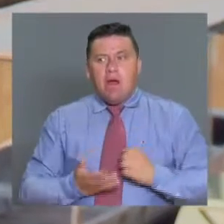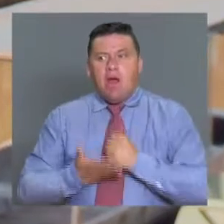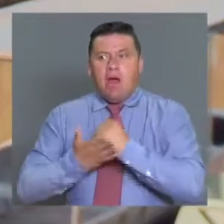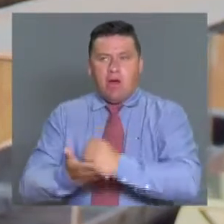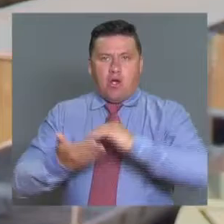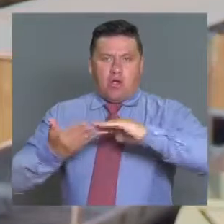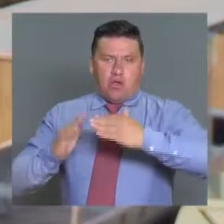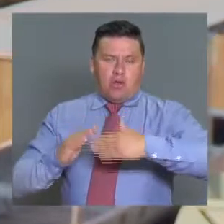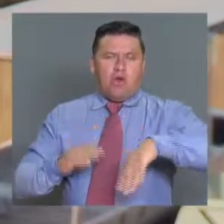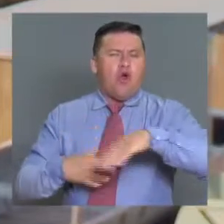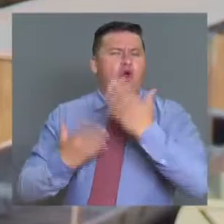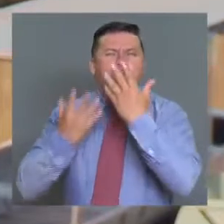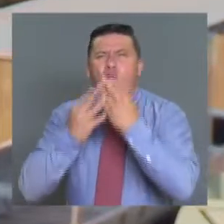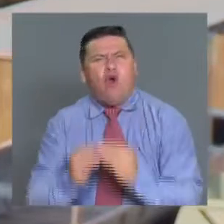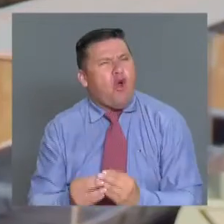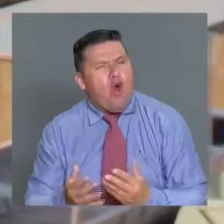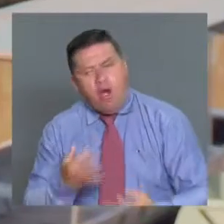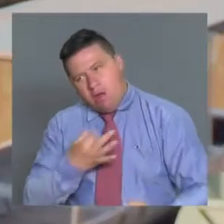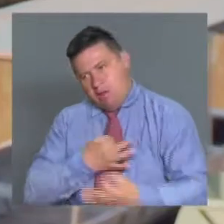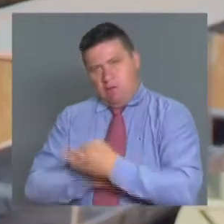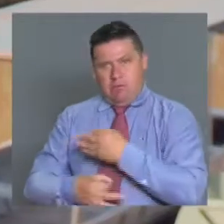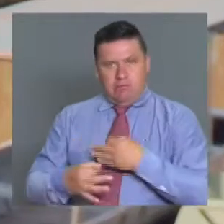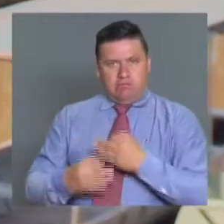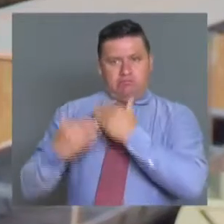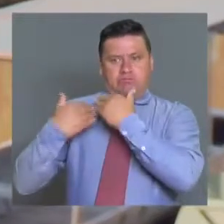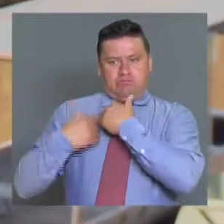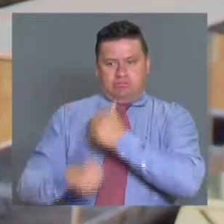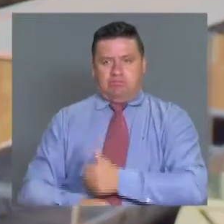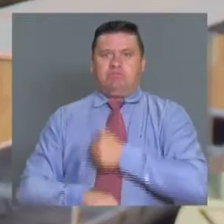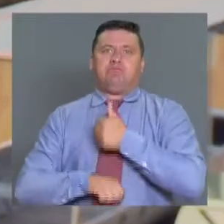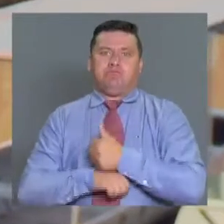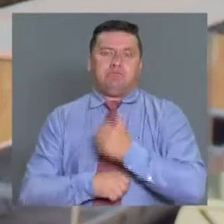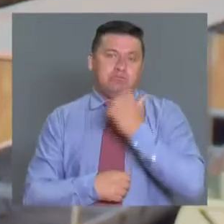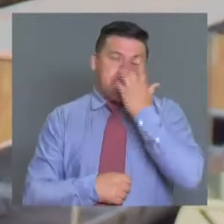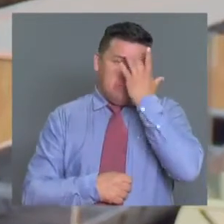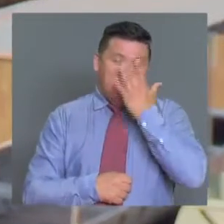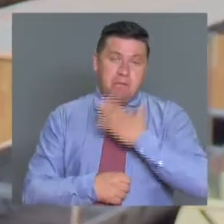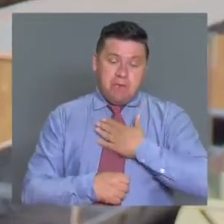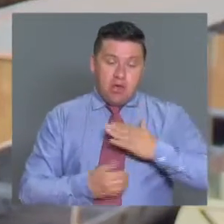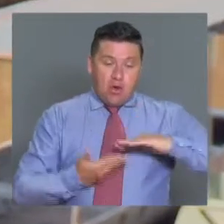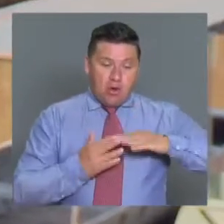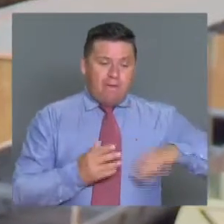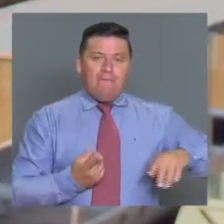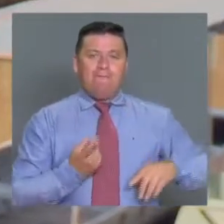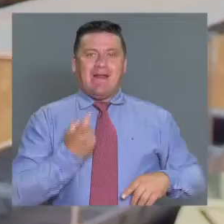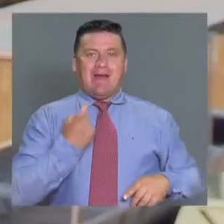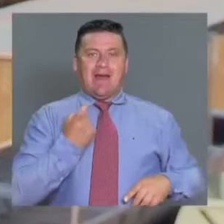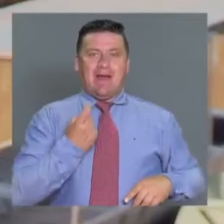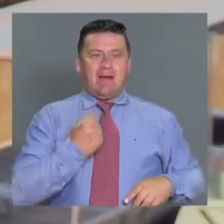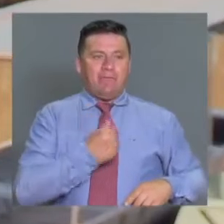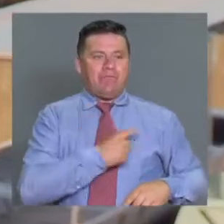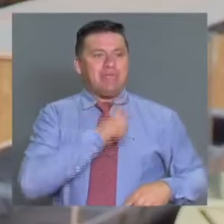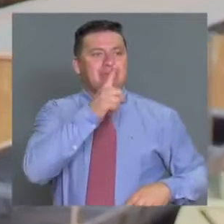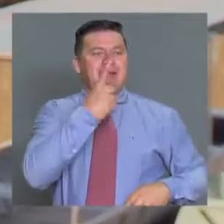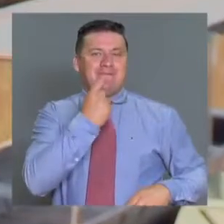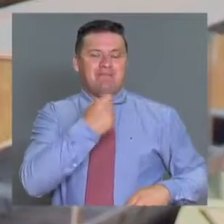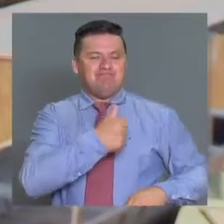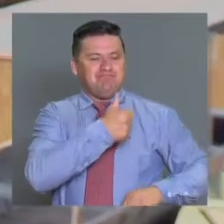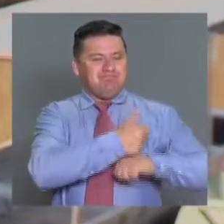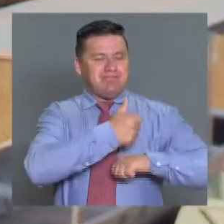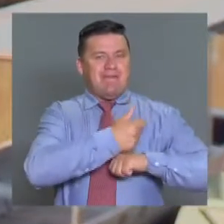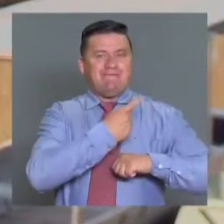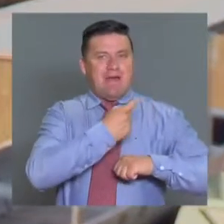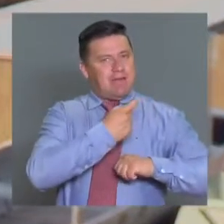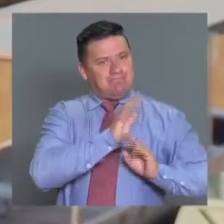municipio de qué forma pues ante los cargos públicos pues porque mi pueblo le hace falta todavía un poquito más de